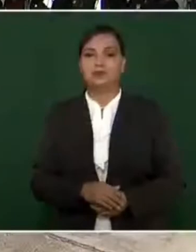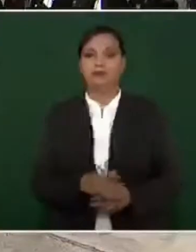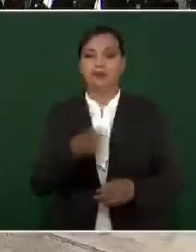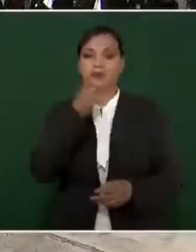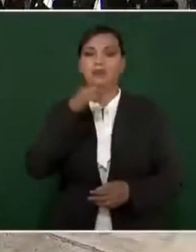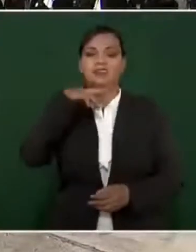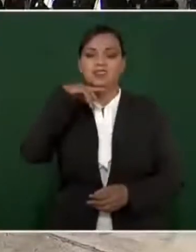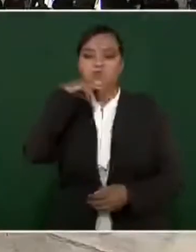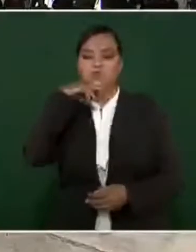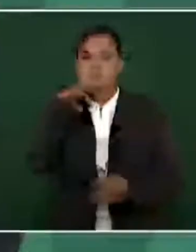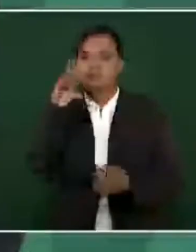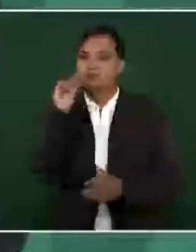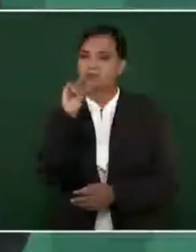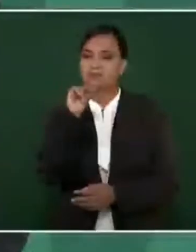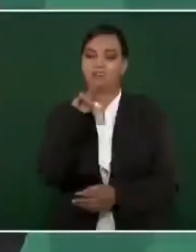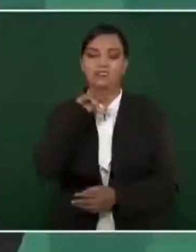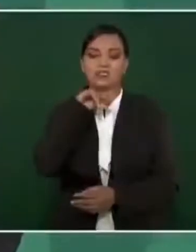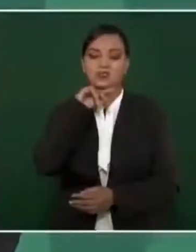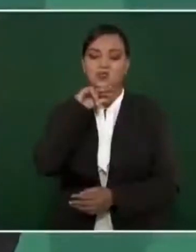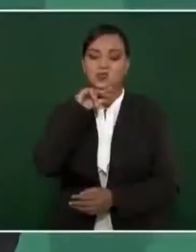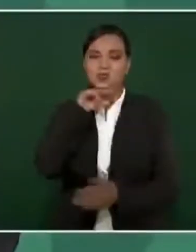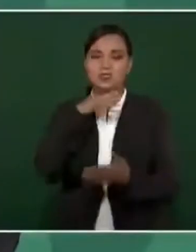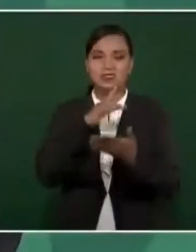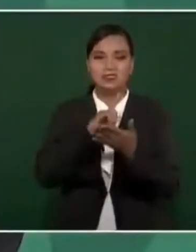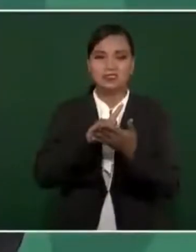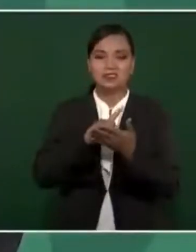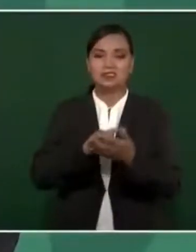la mañanera,